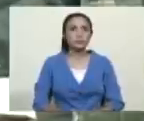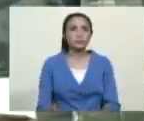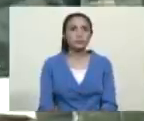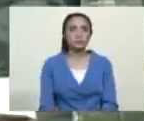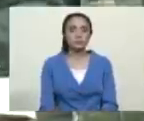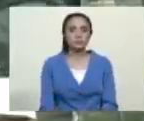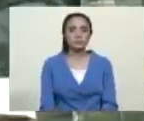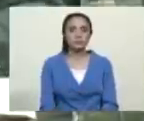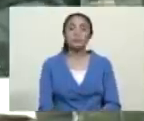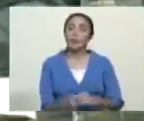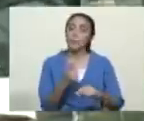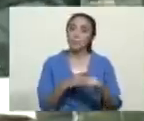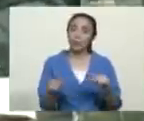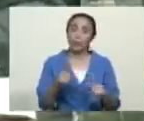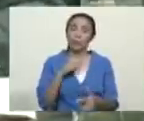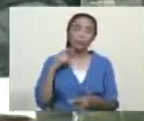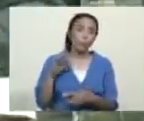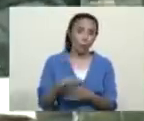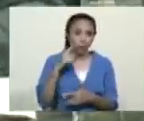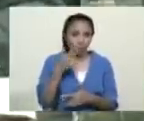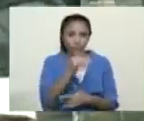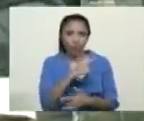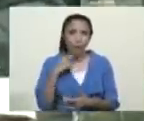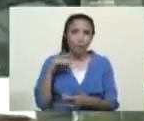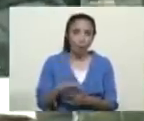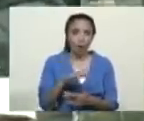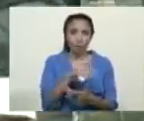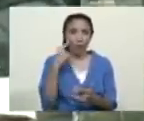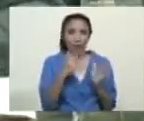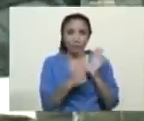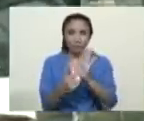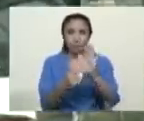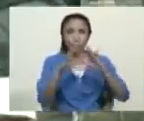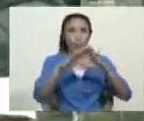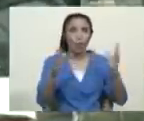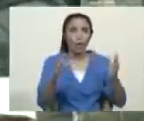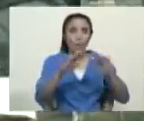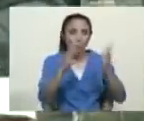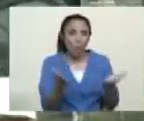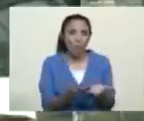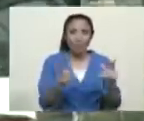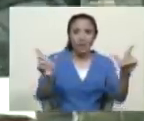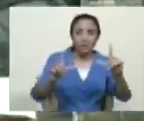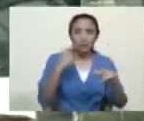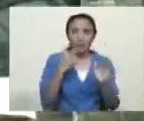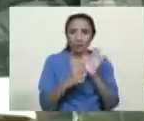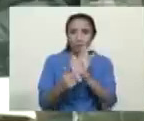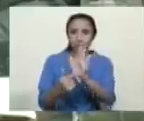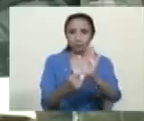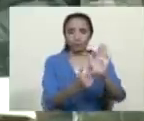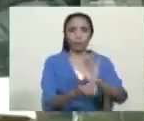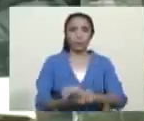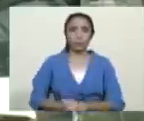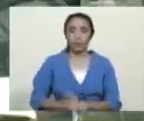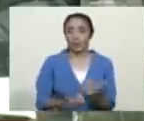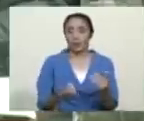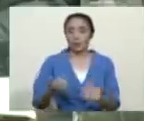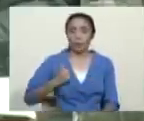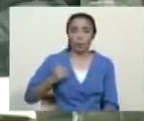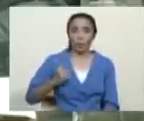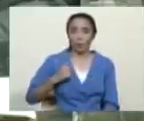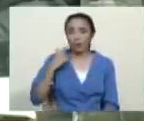estos muertos ahora aparecen en todos los medios de comunicación. En cualquier otra parte del